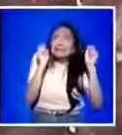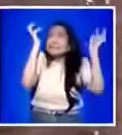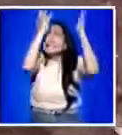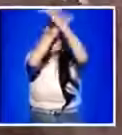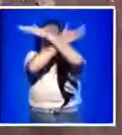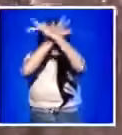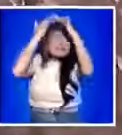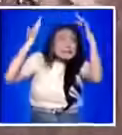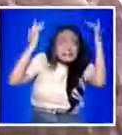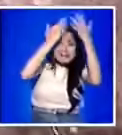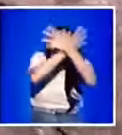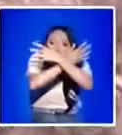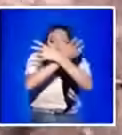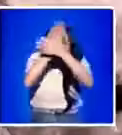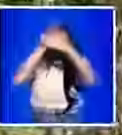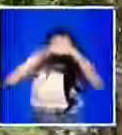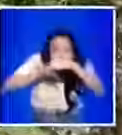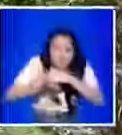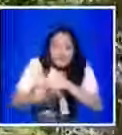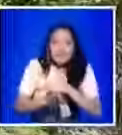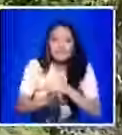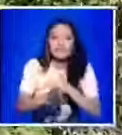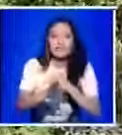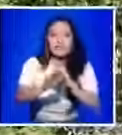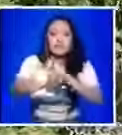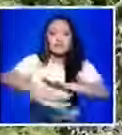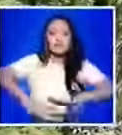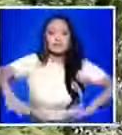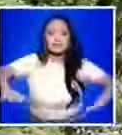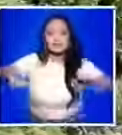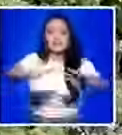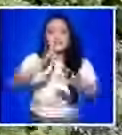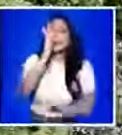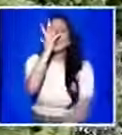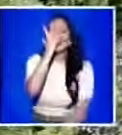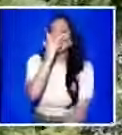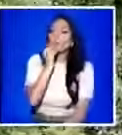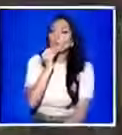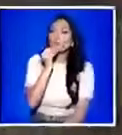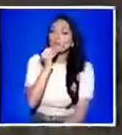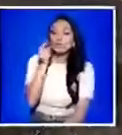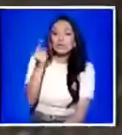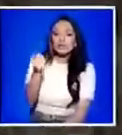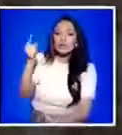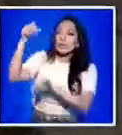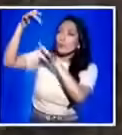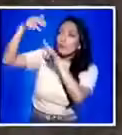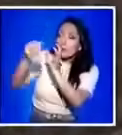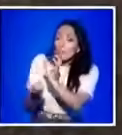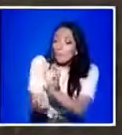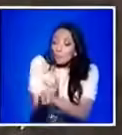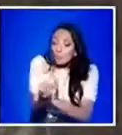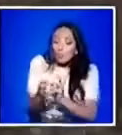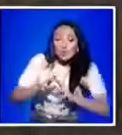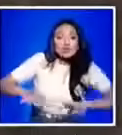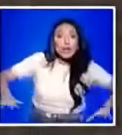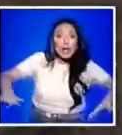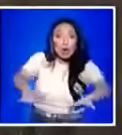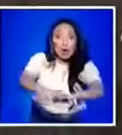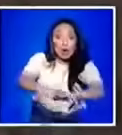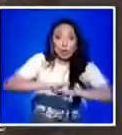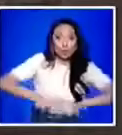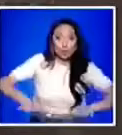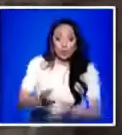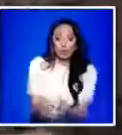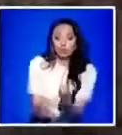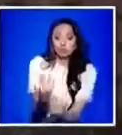Finalmente se llega a un paraíso escondido. Ahí está la vertiente Cariyacu, que emerge desde el suelo y abastece